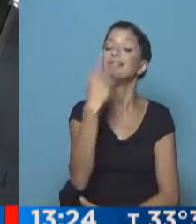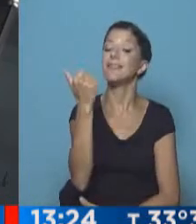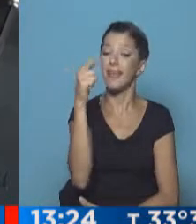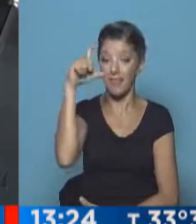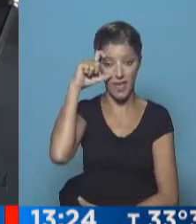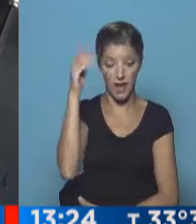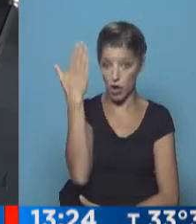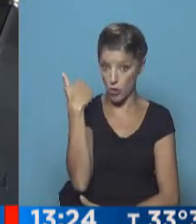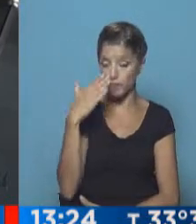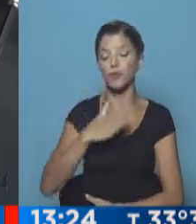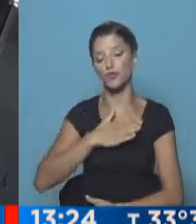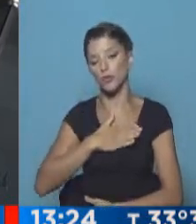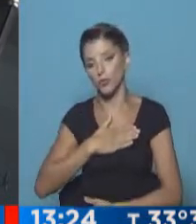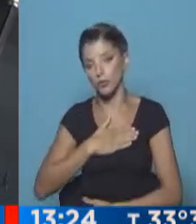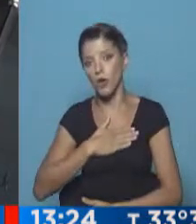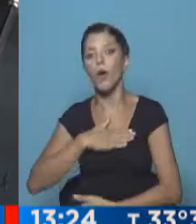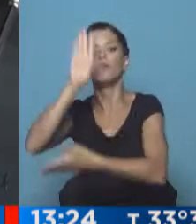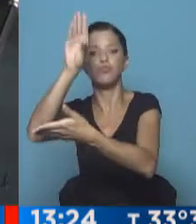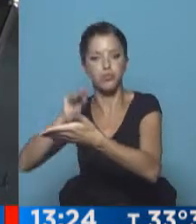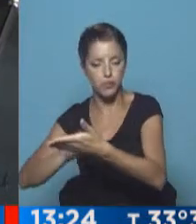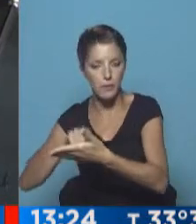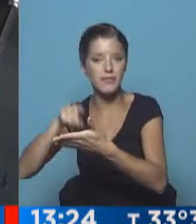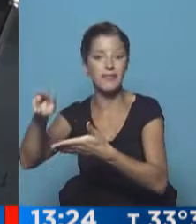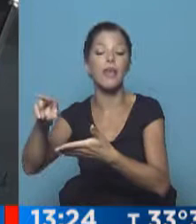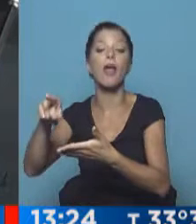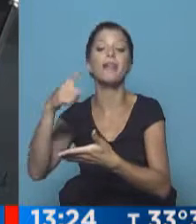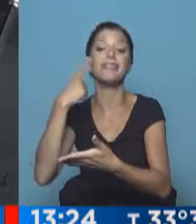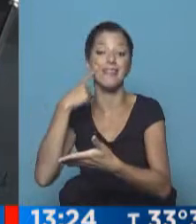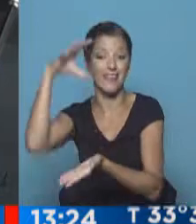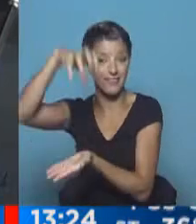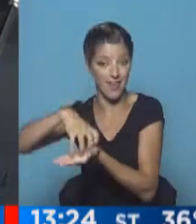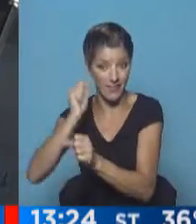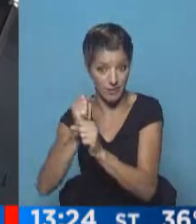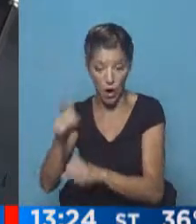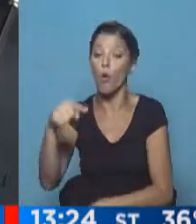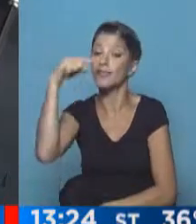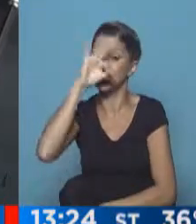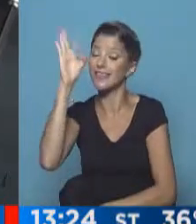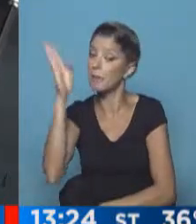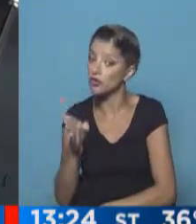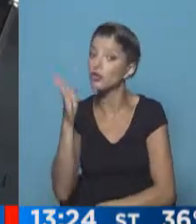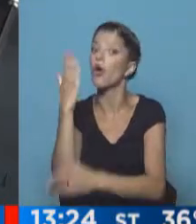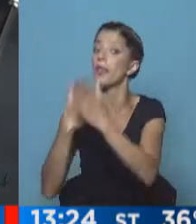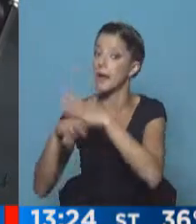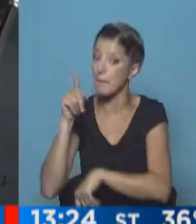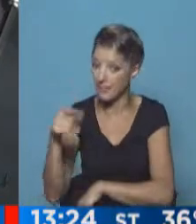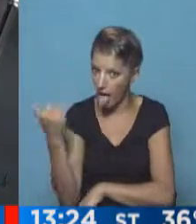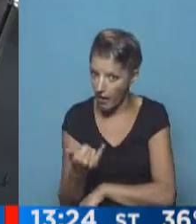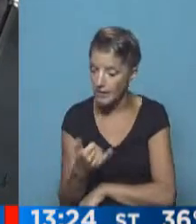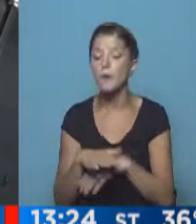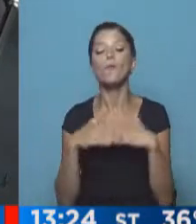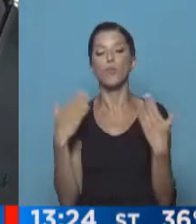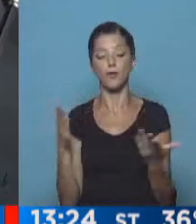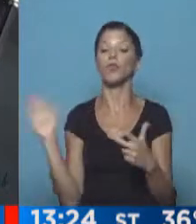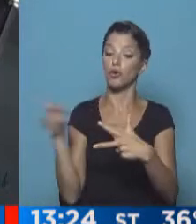no nos hemos notificado el dictamen de la sorprendente de riego de trabajo lo cual te da un 70 por ciento de capacidad lo que conlleva justamente en cuanto a